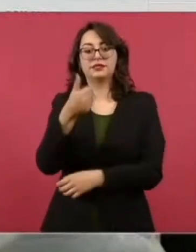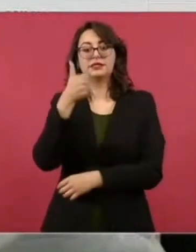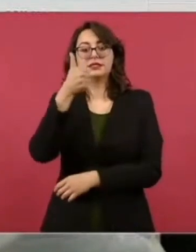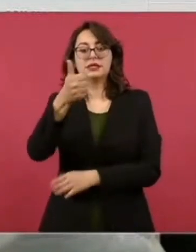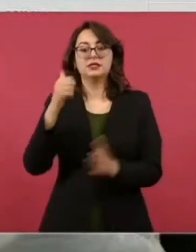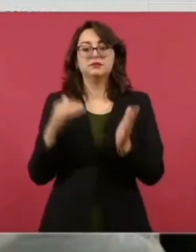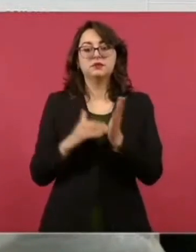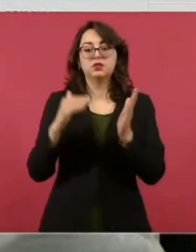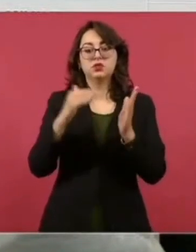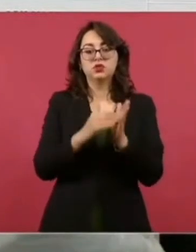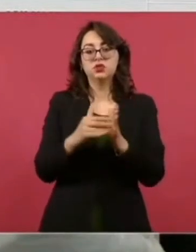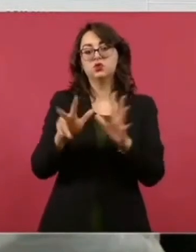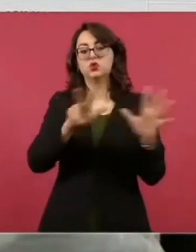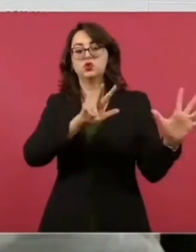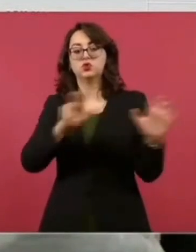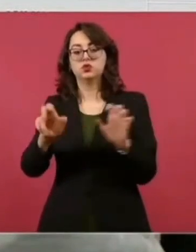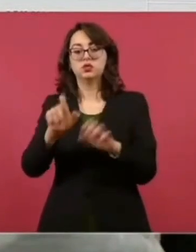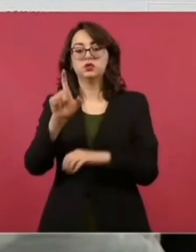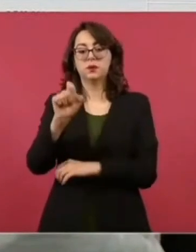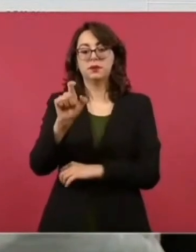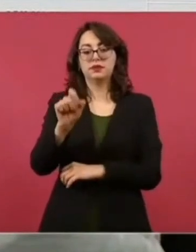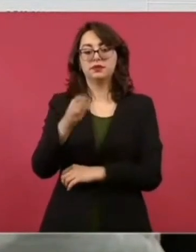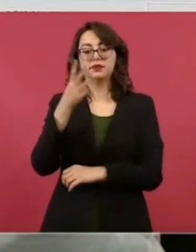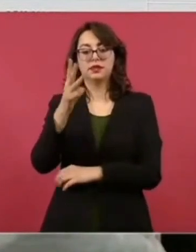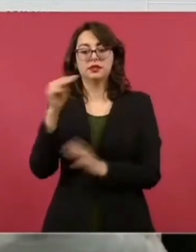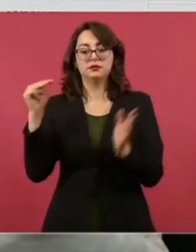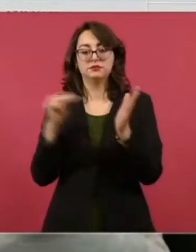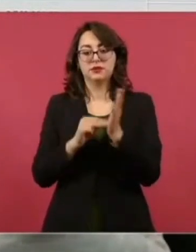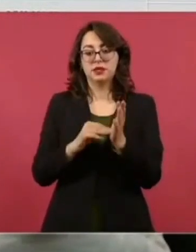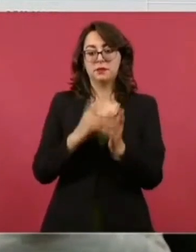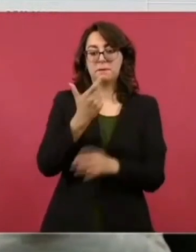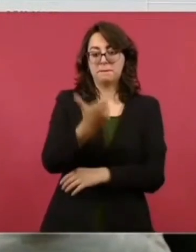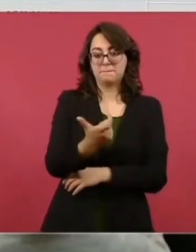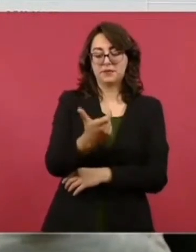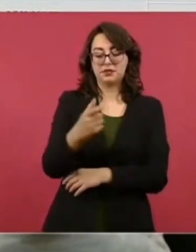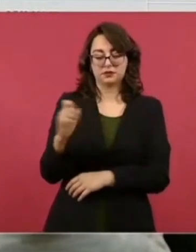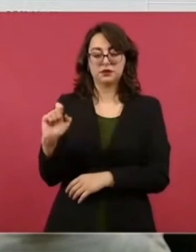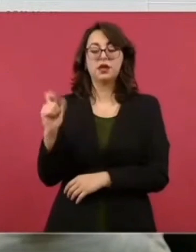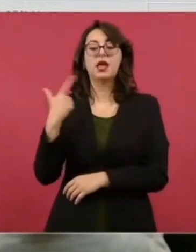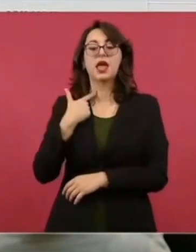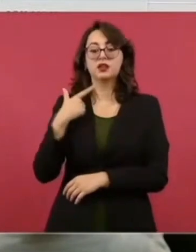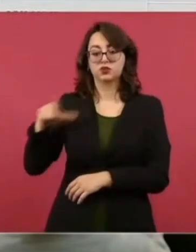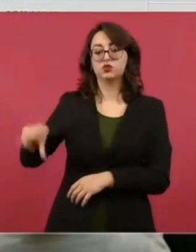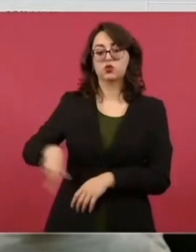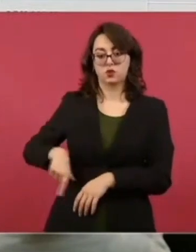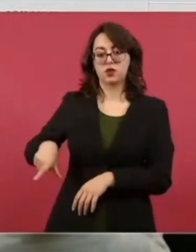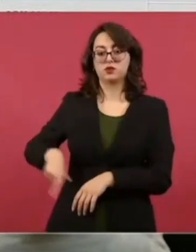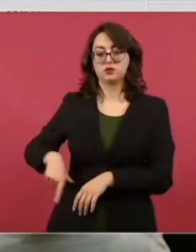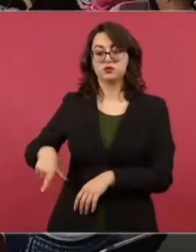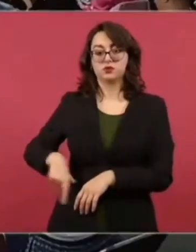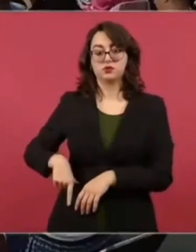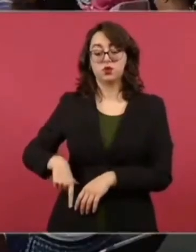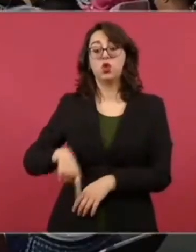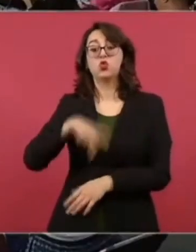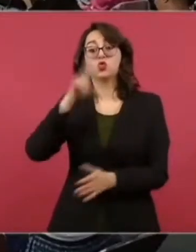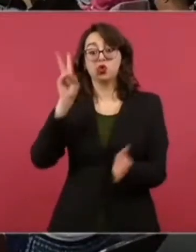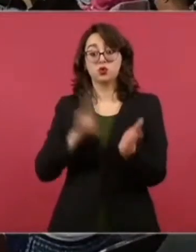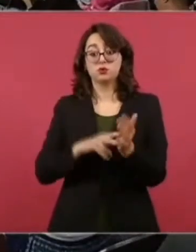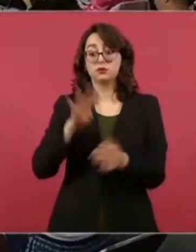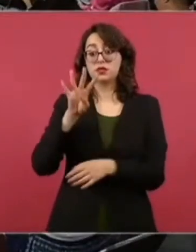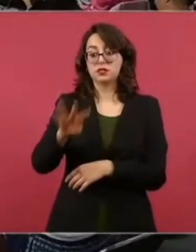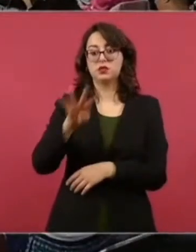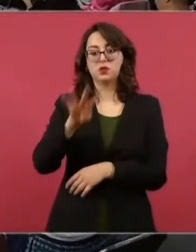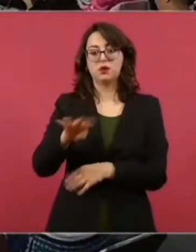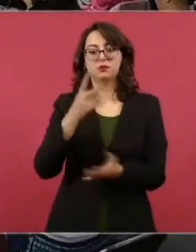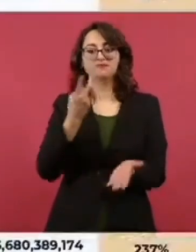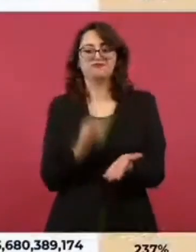mil pesos fue lo que destinar en el 18 ya con nosotros millones